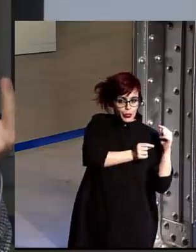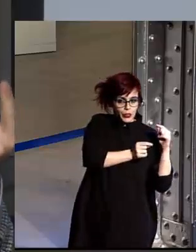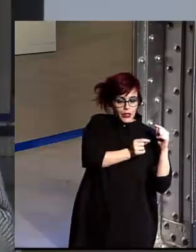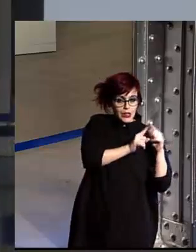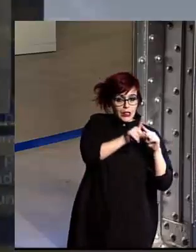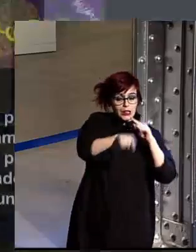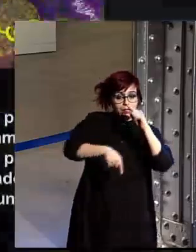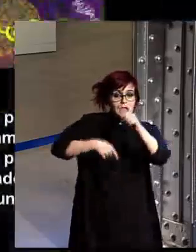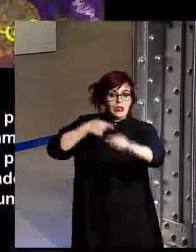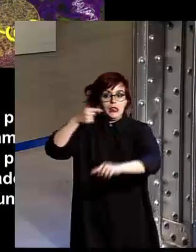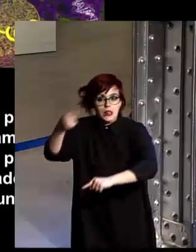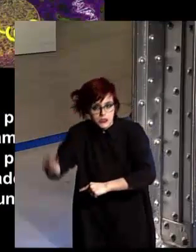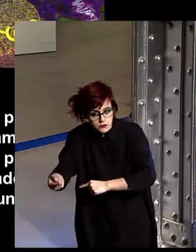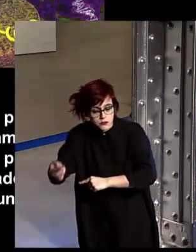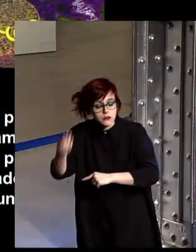equidnas ni ornitorrincos.